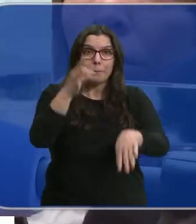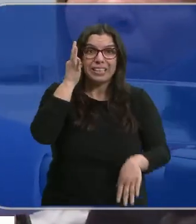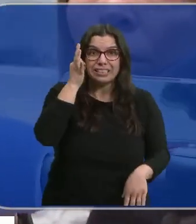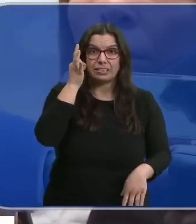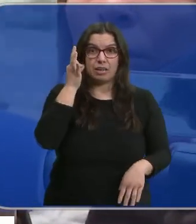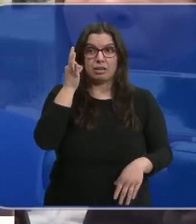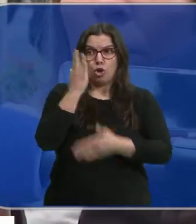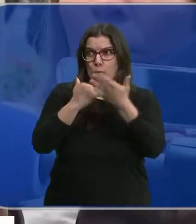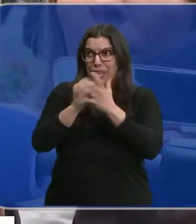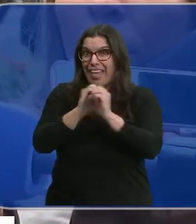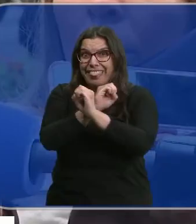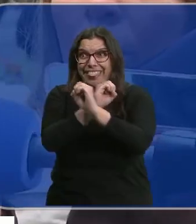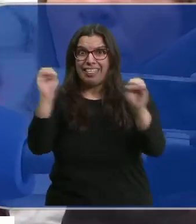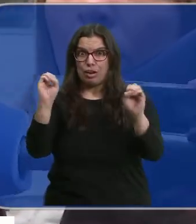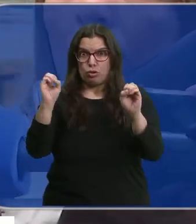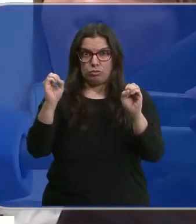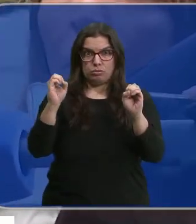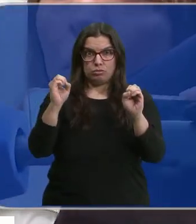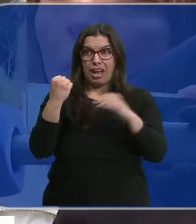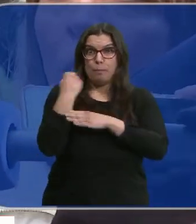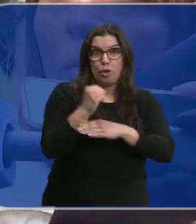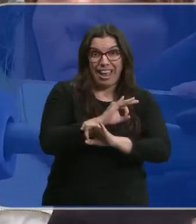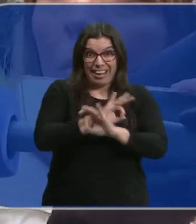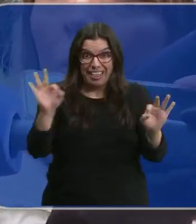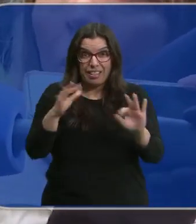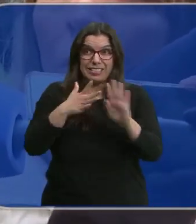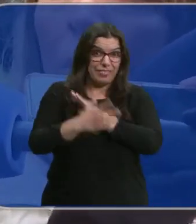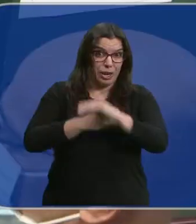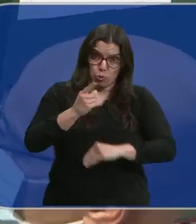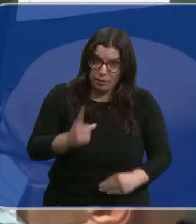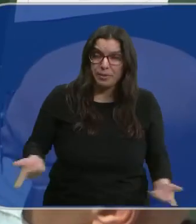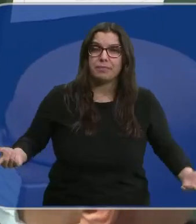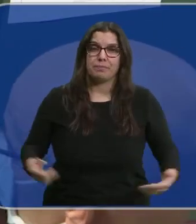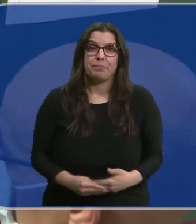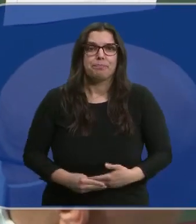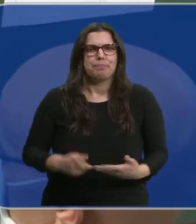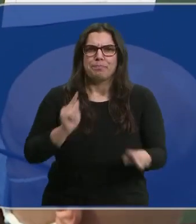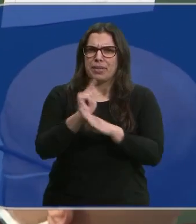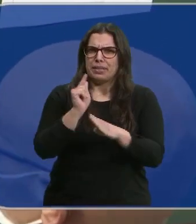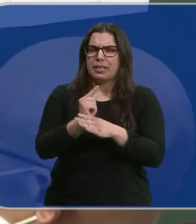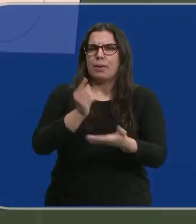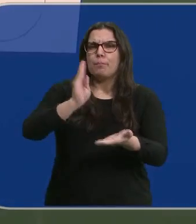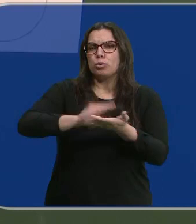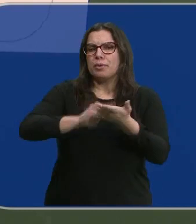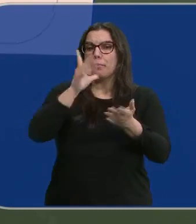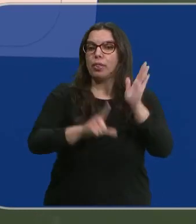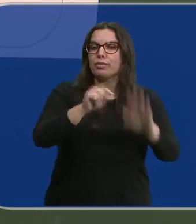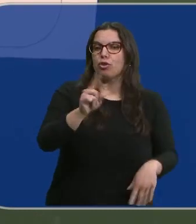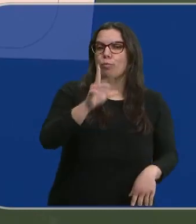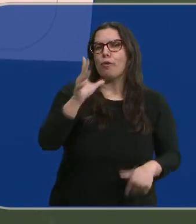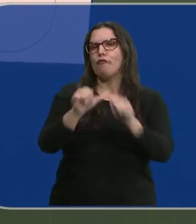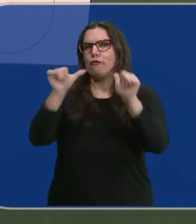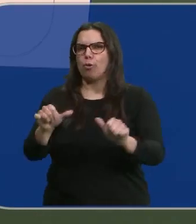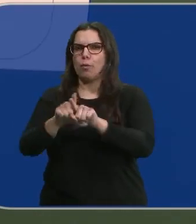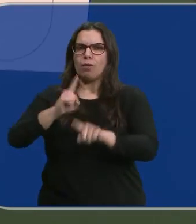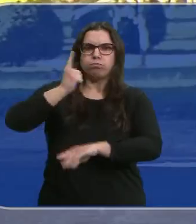ni siquiera las de supuestamente partidos afines, le apoyan, es que no está haciendo las cosas bien. Críticas en muchos casos no por la medida en sí, sino por